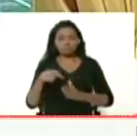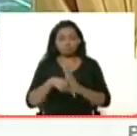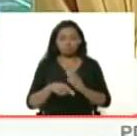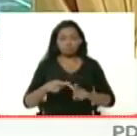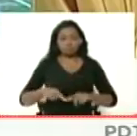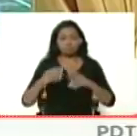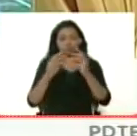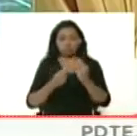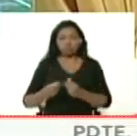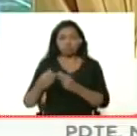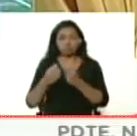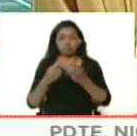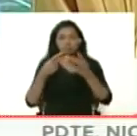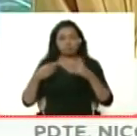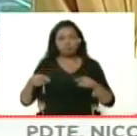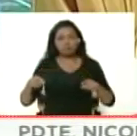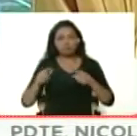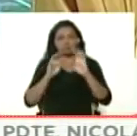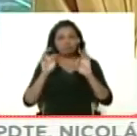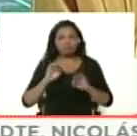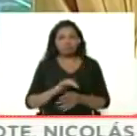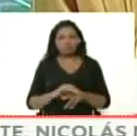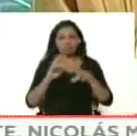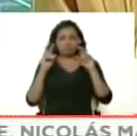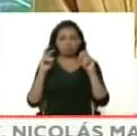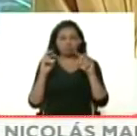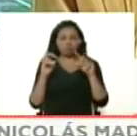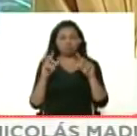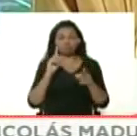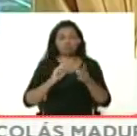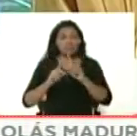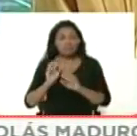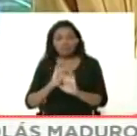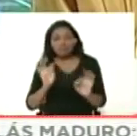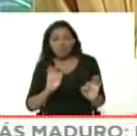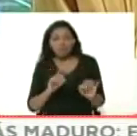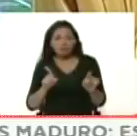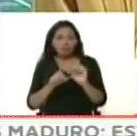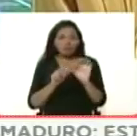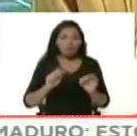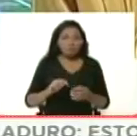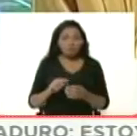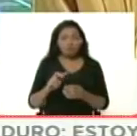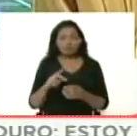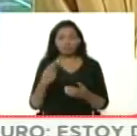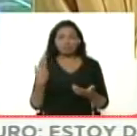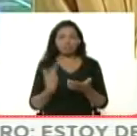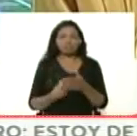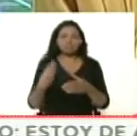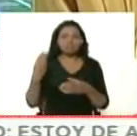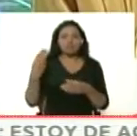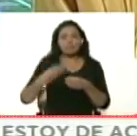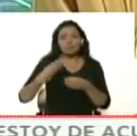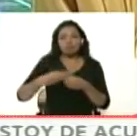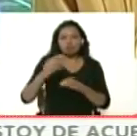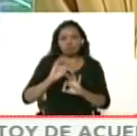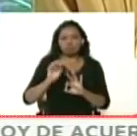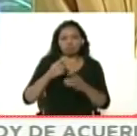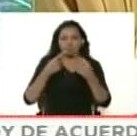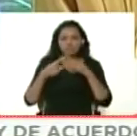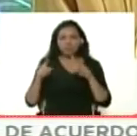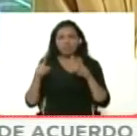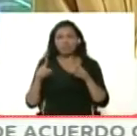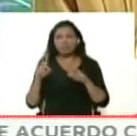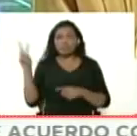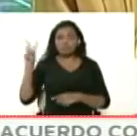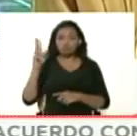economía diversificada, autorregulada, nueva, no dependiente de la renta petrolera. Por eso es que Venezuela ha